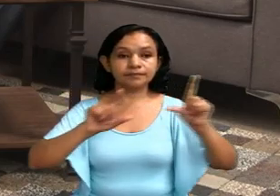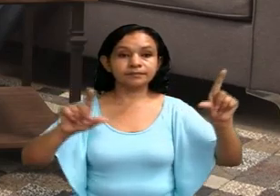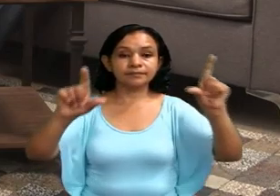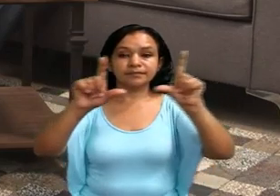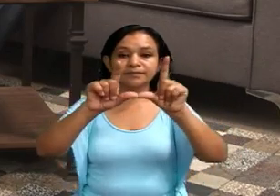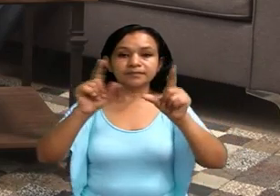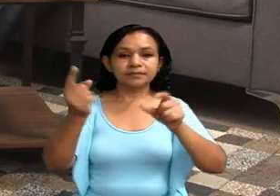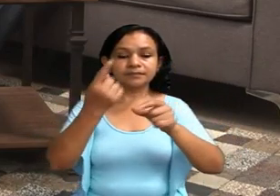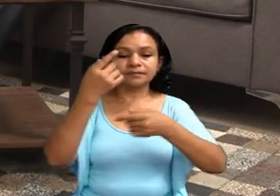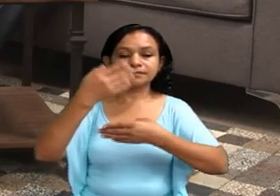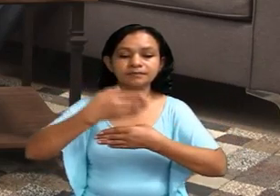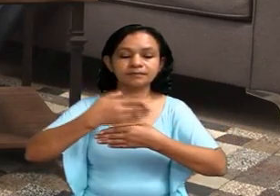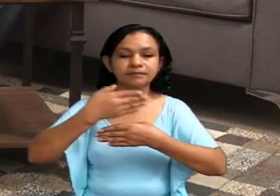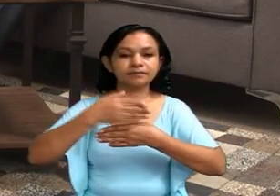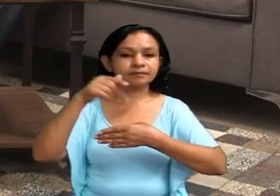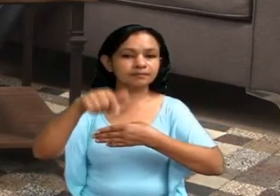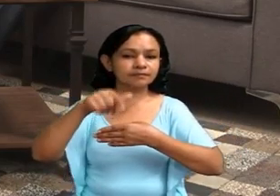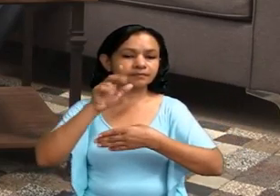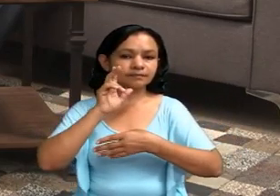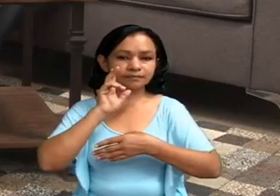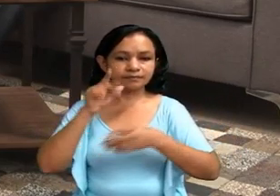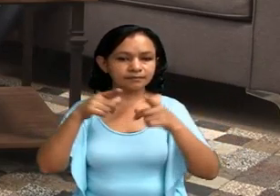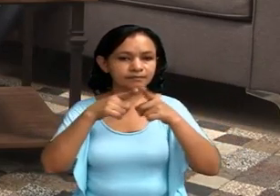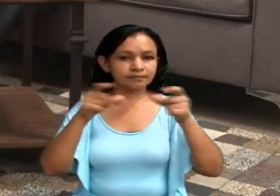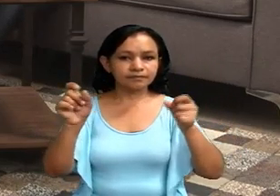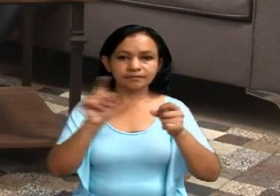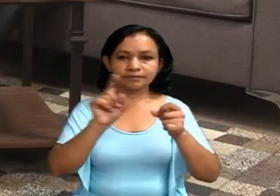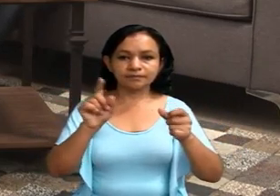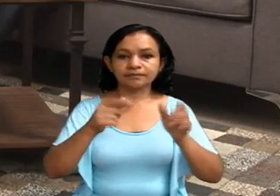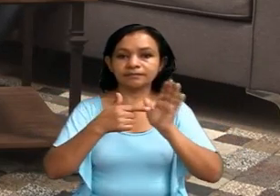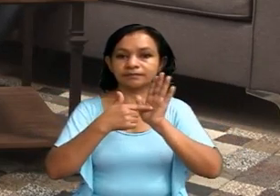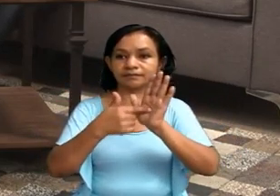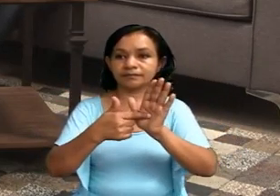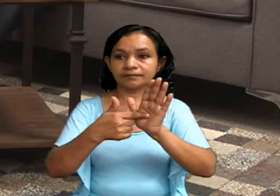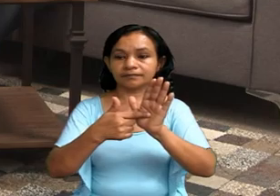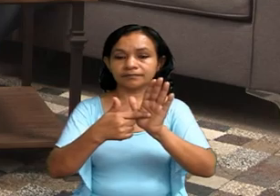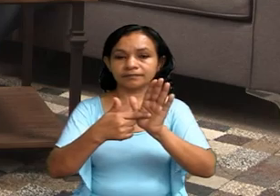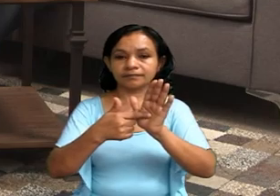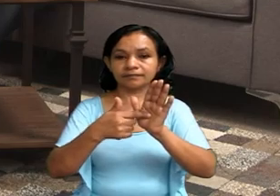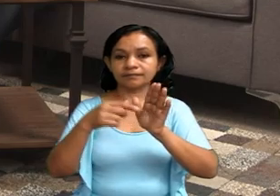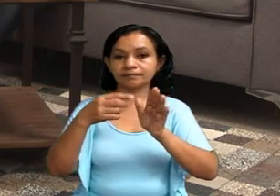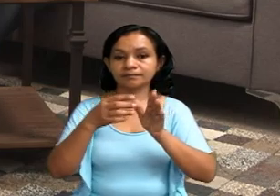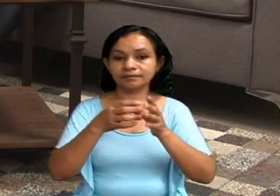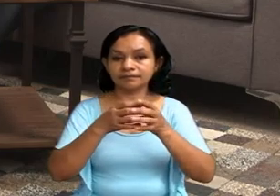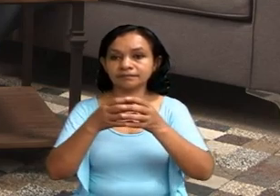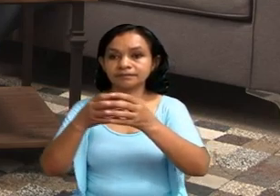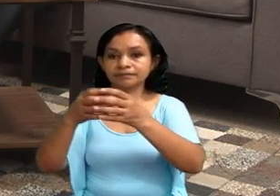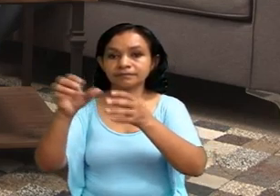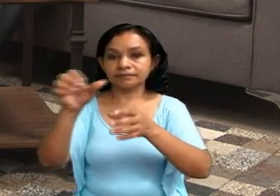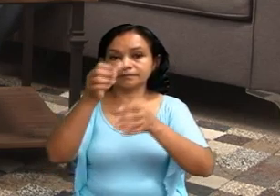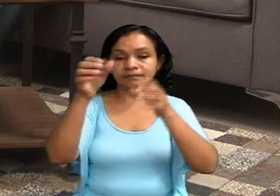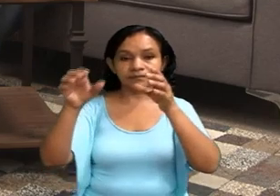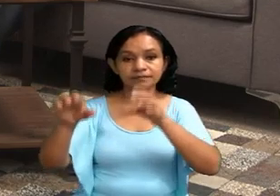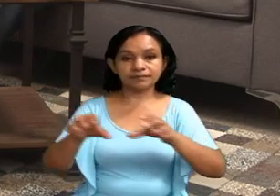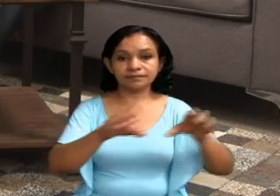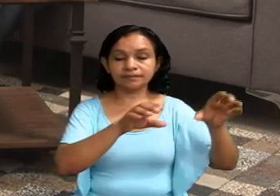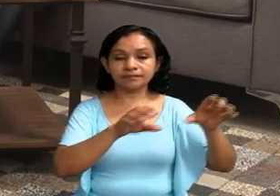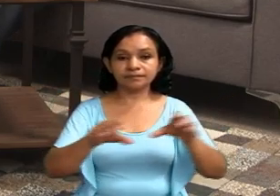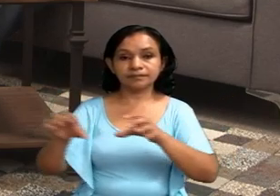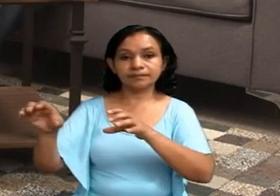No solamente necesariamente tiene que ser Managua. Prueba de ello es el Festival de Bolero. Ahorita tenemos otras actividades.